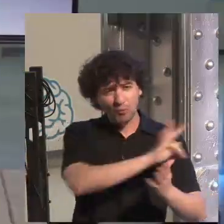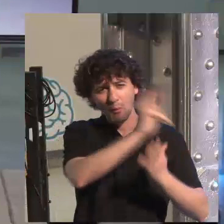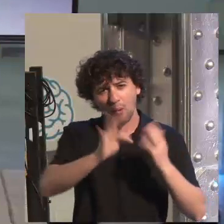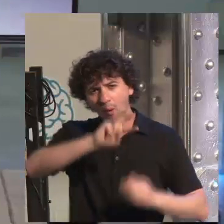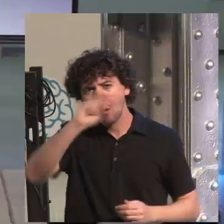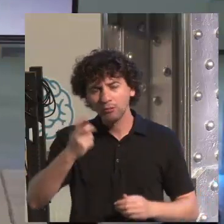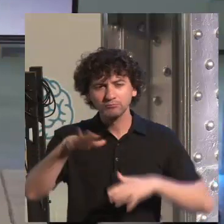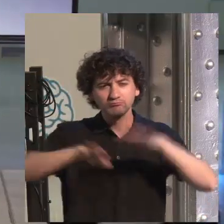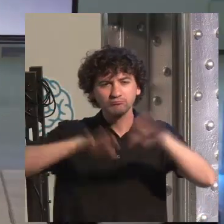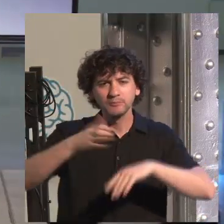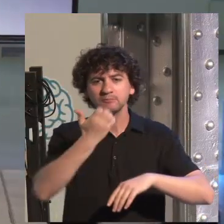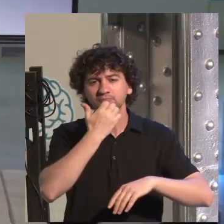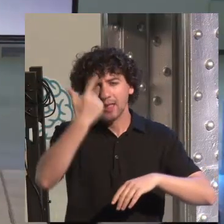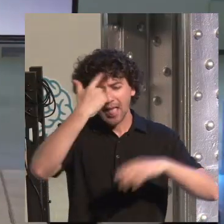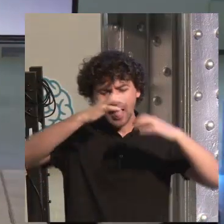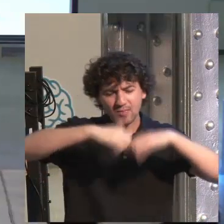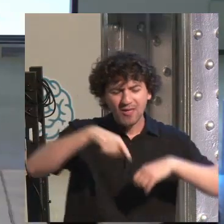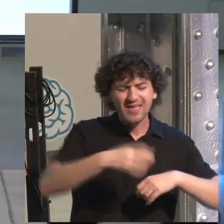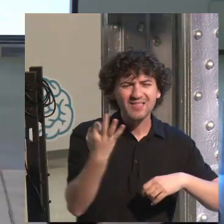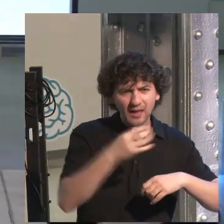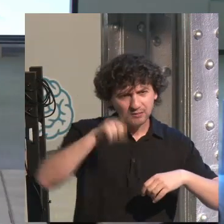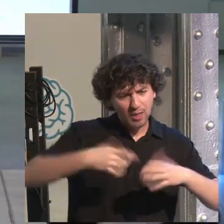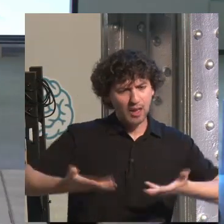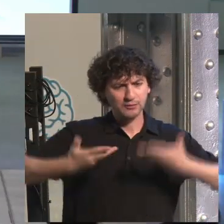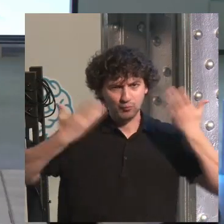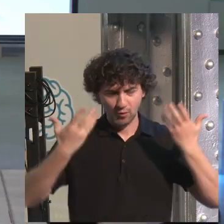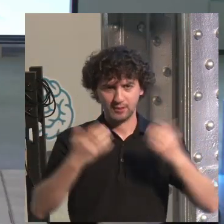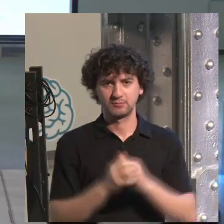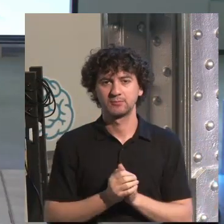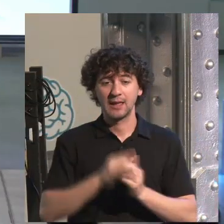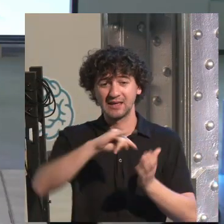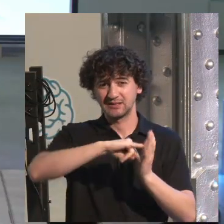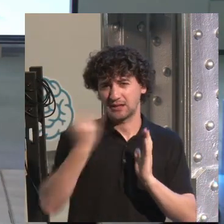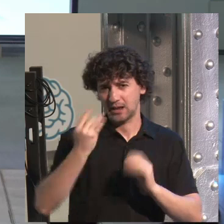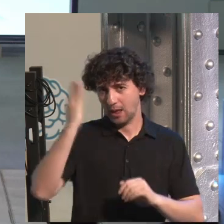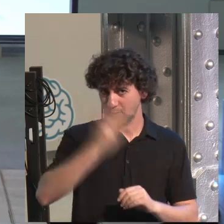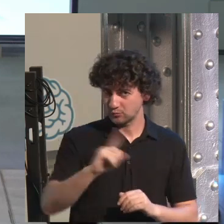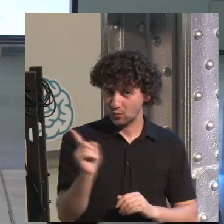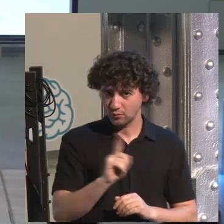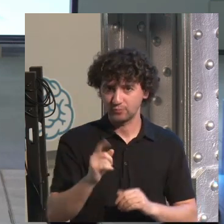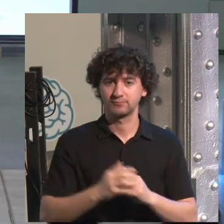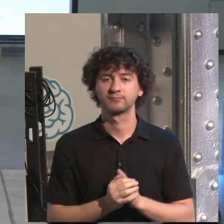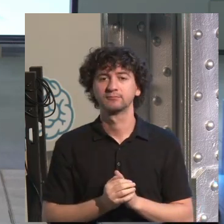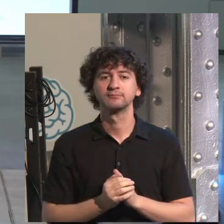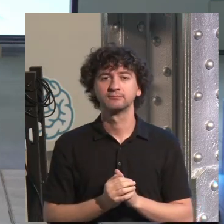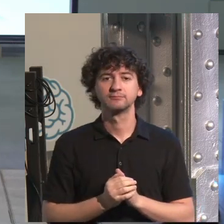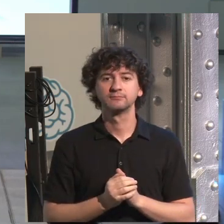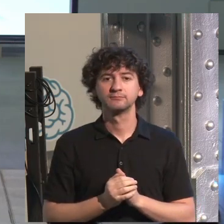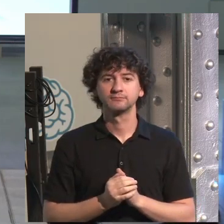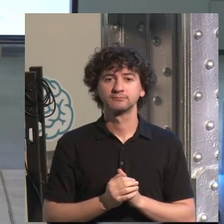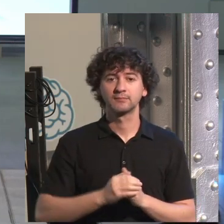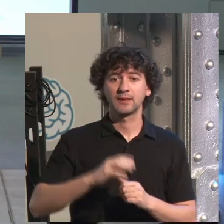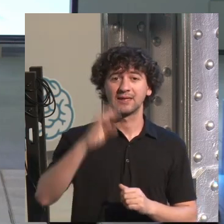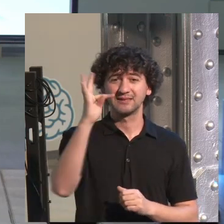cerebro, sino también en estimular nuestro cerebro. Una de las técnicas más populares no invasivas es la estimulación magnética